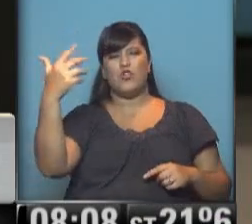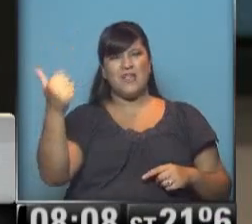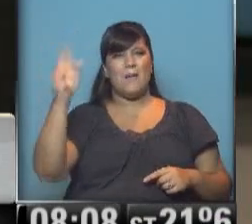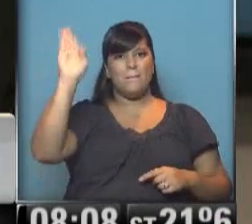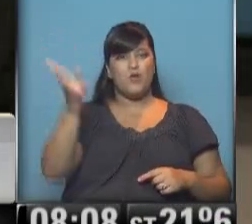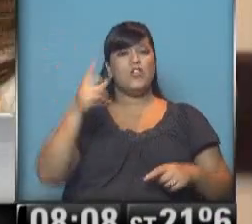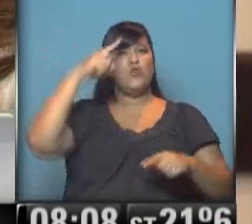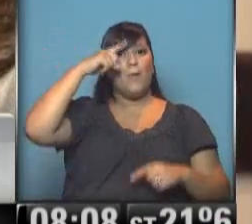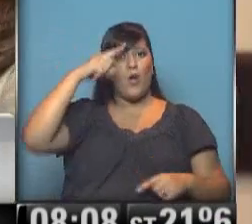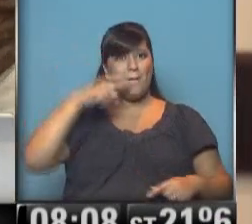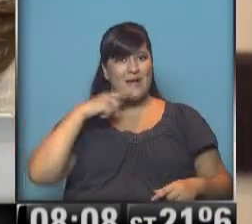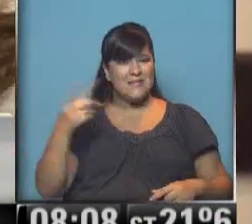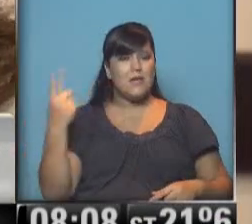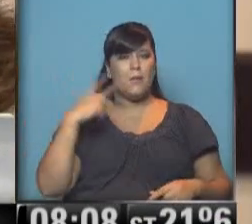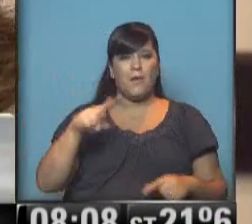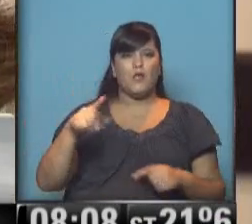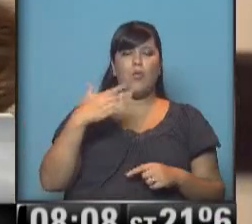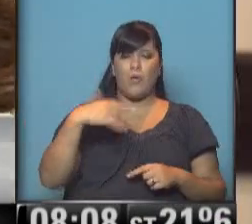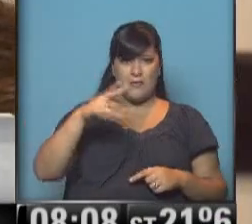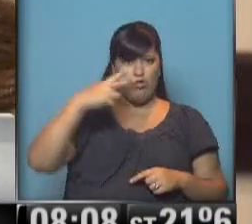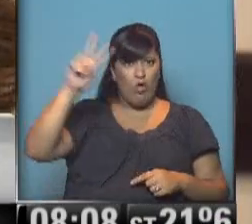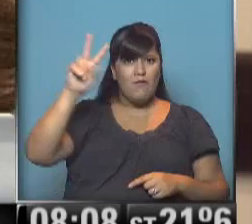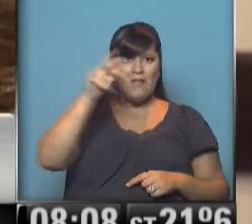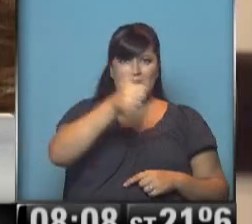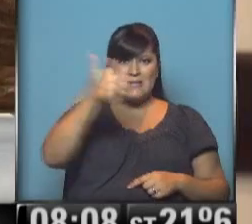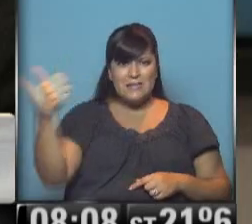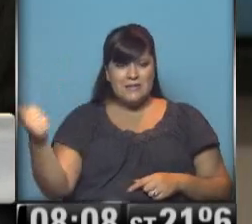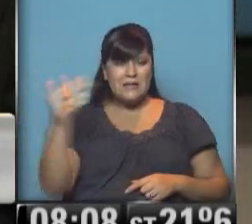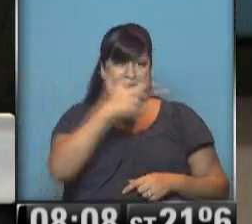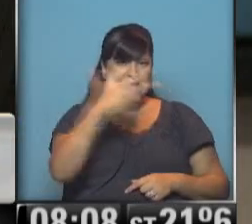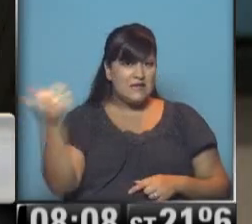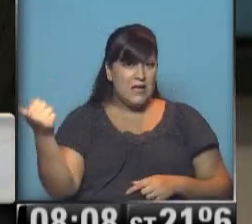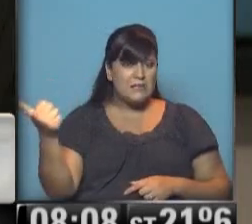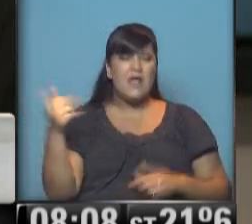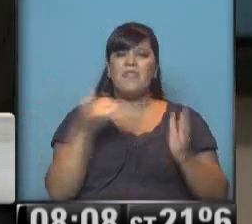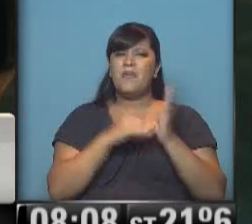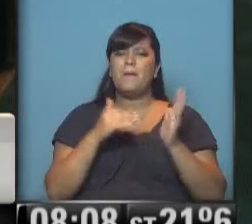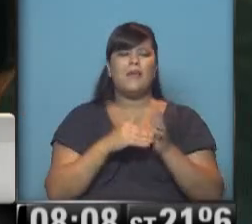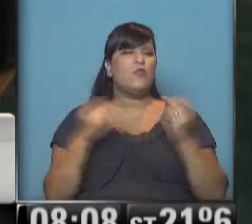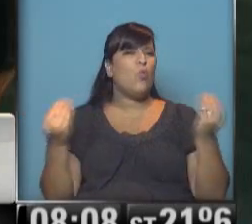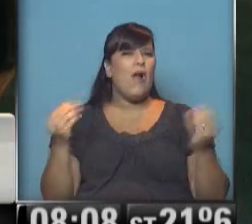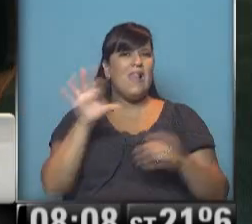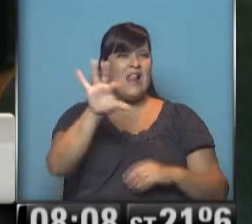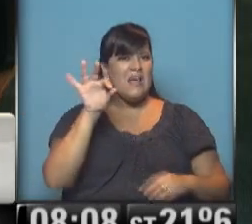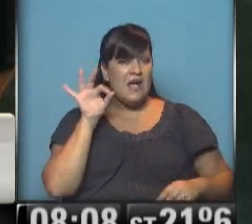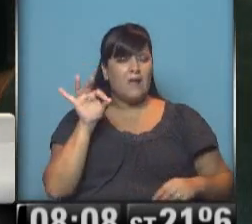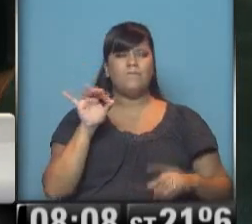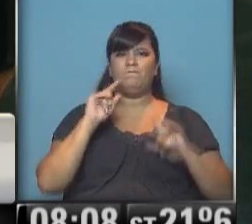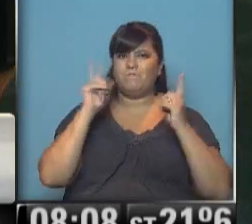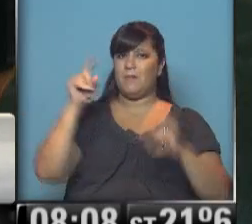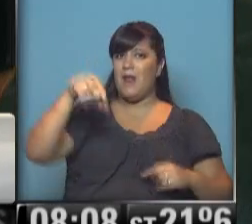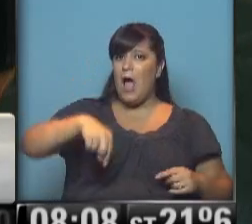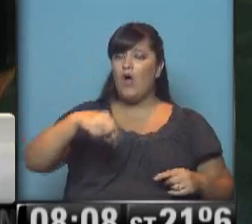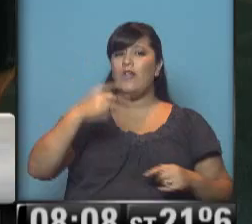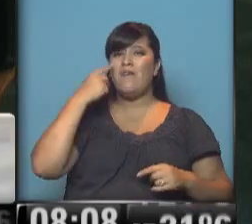estamos hablando claro que sí y ahora si vemos